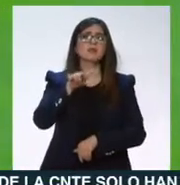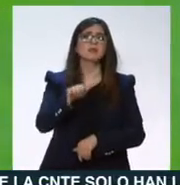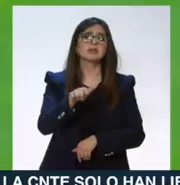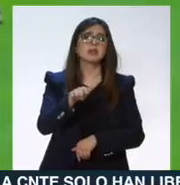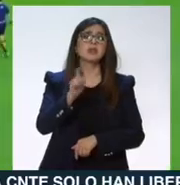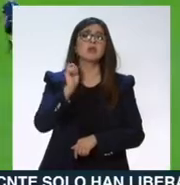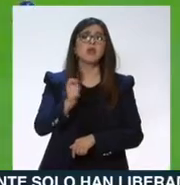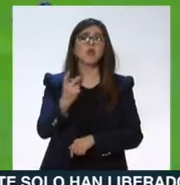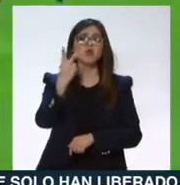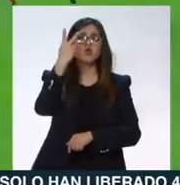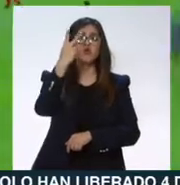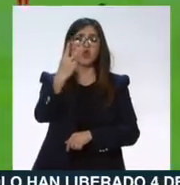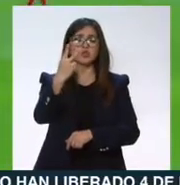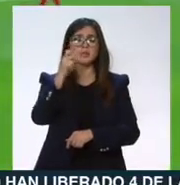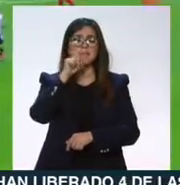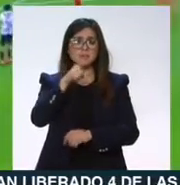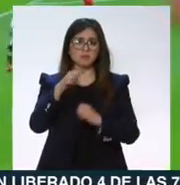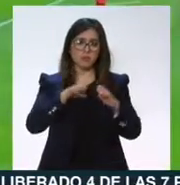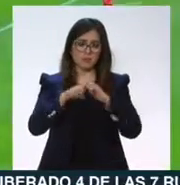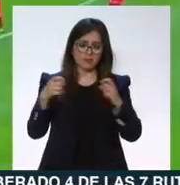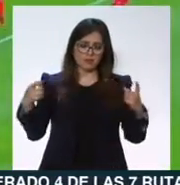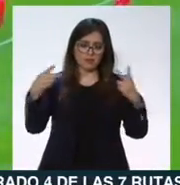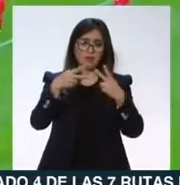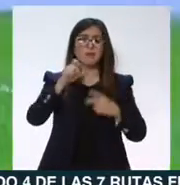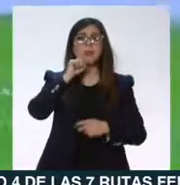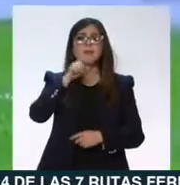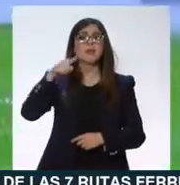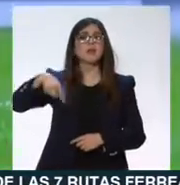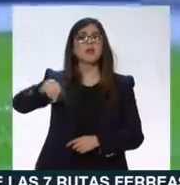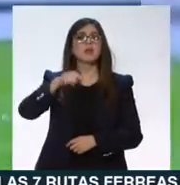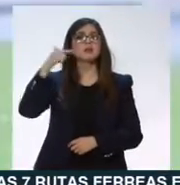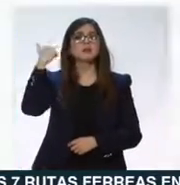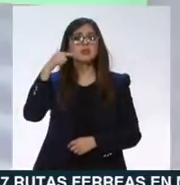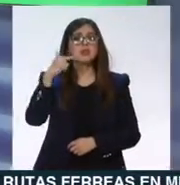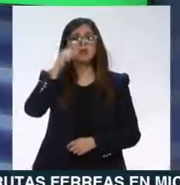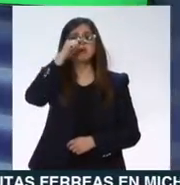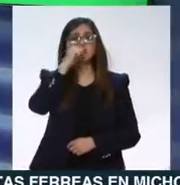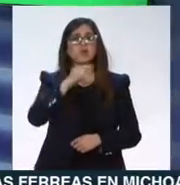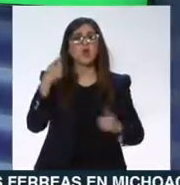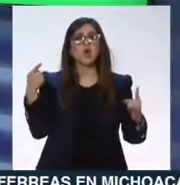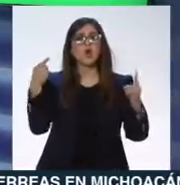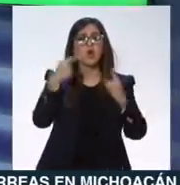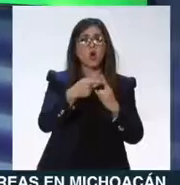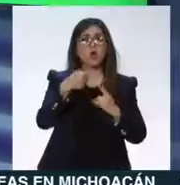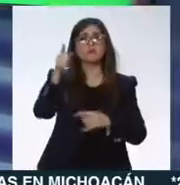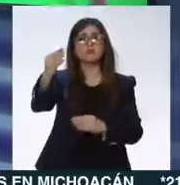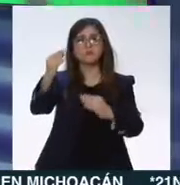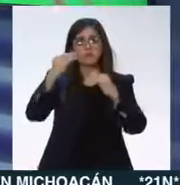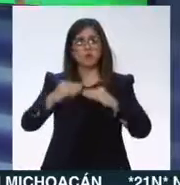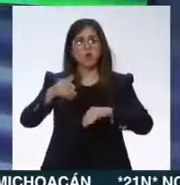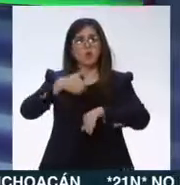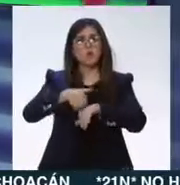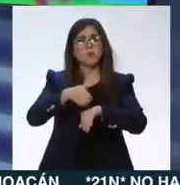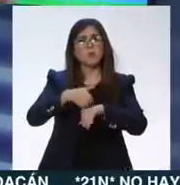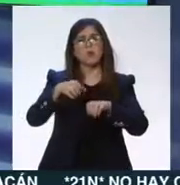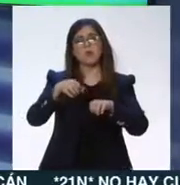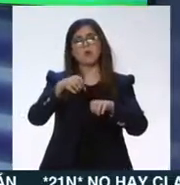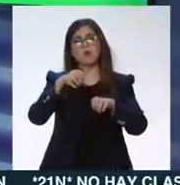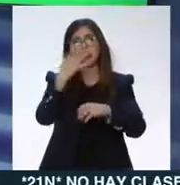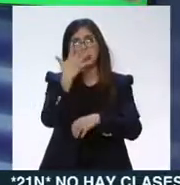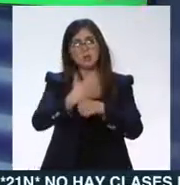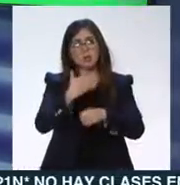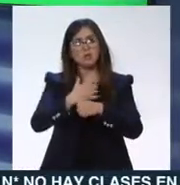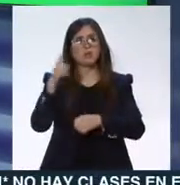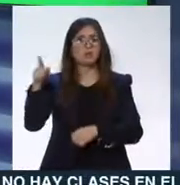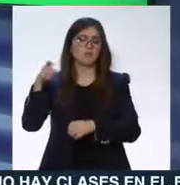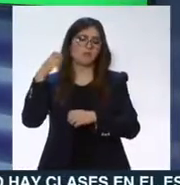2 empates y 3 derrotas. Las Chivas se quedan con este empate sin goles en la quinta posición con 10 puntos. Y